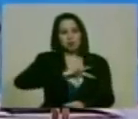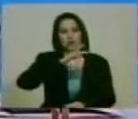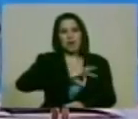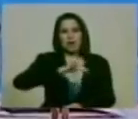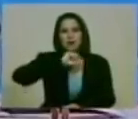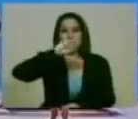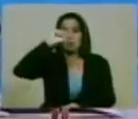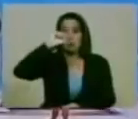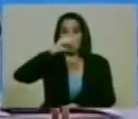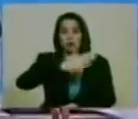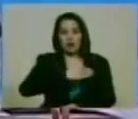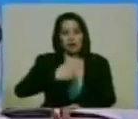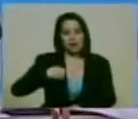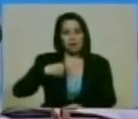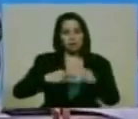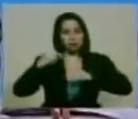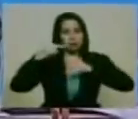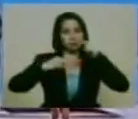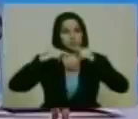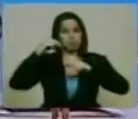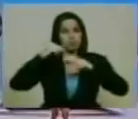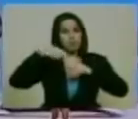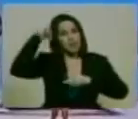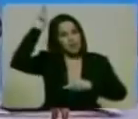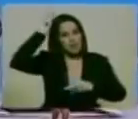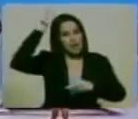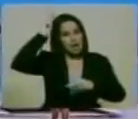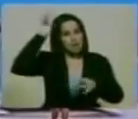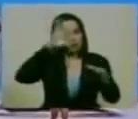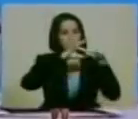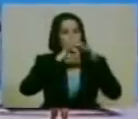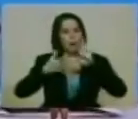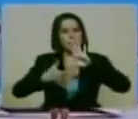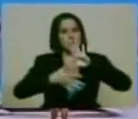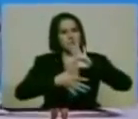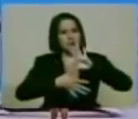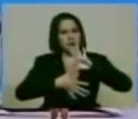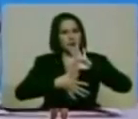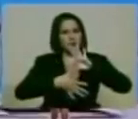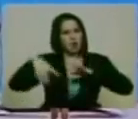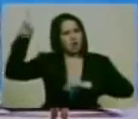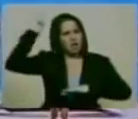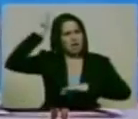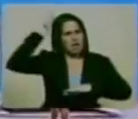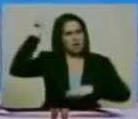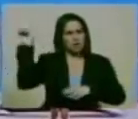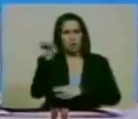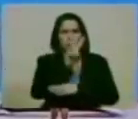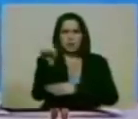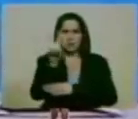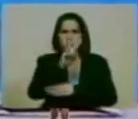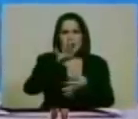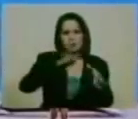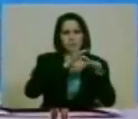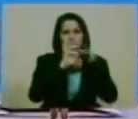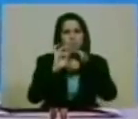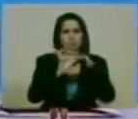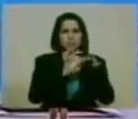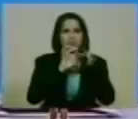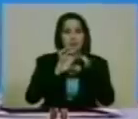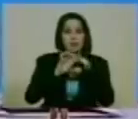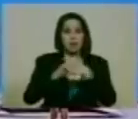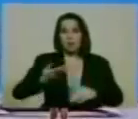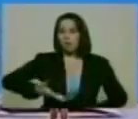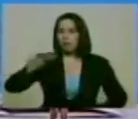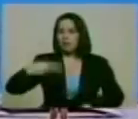socialismo indoamericano, indovenezolano. Por eso es tan importante, compañera Aloa Núñez,